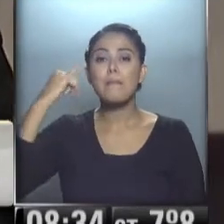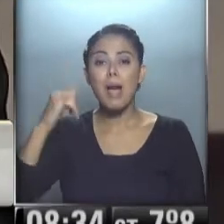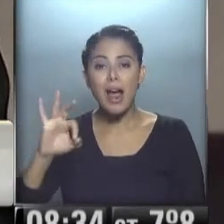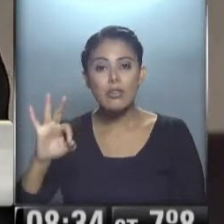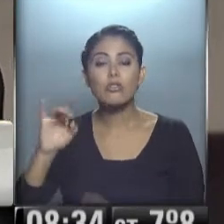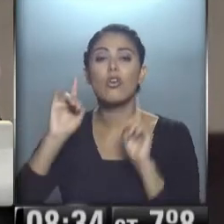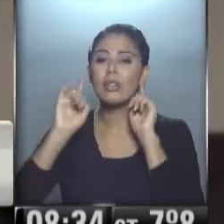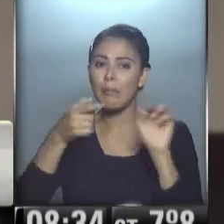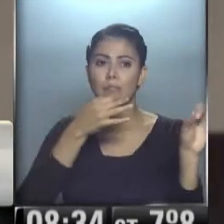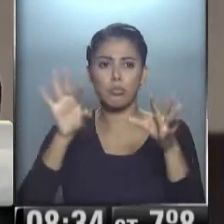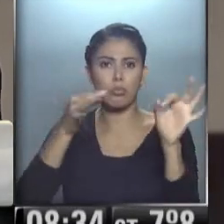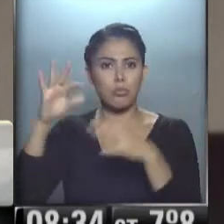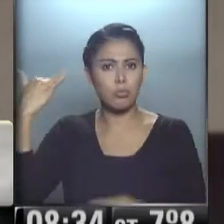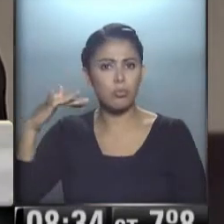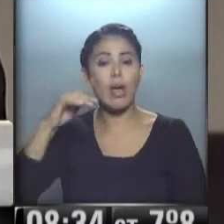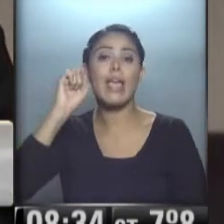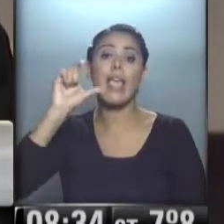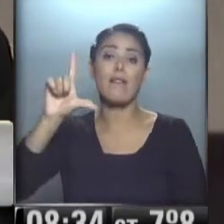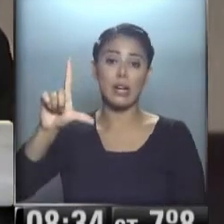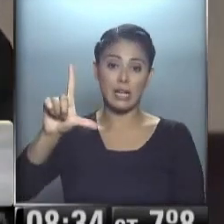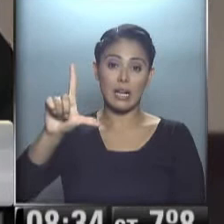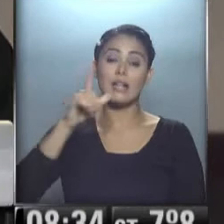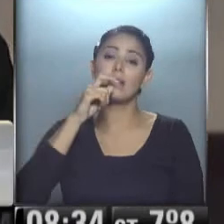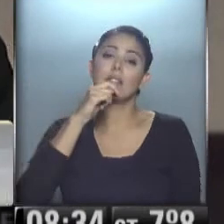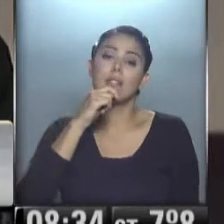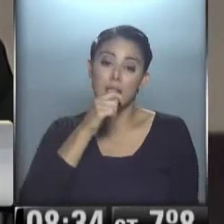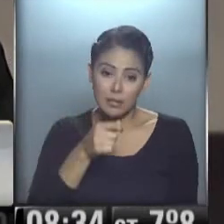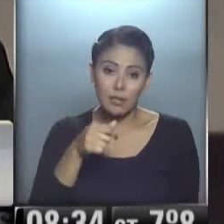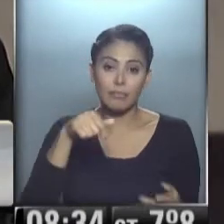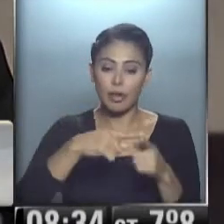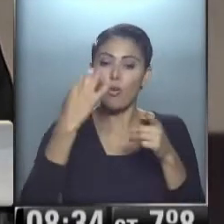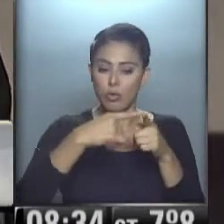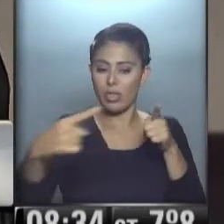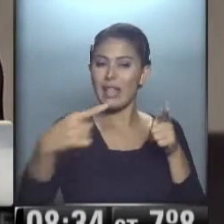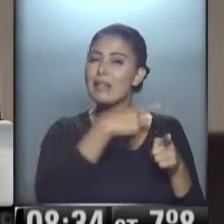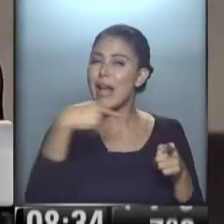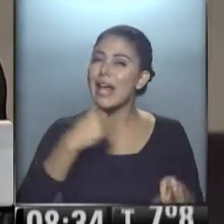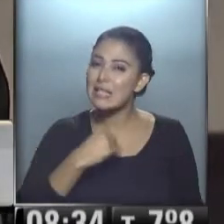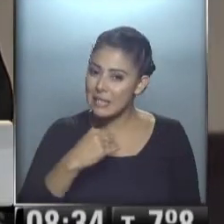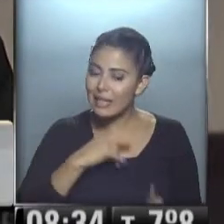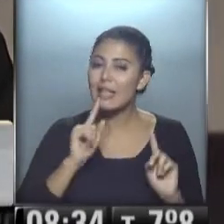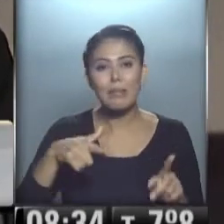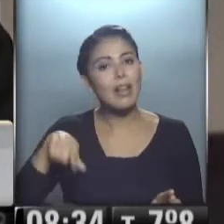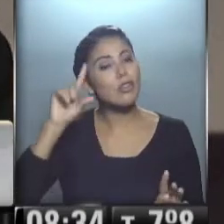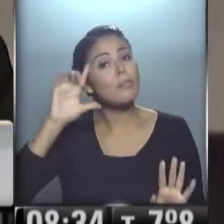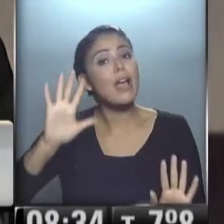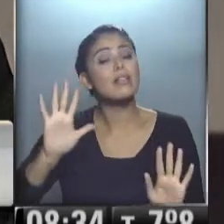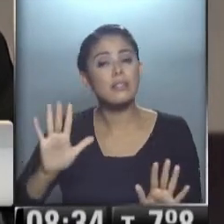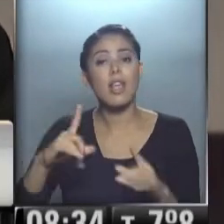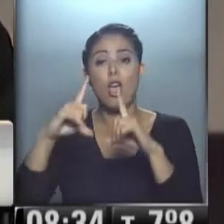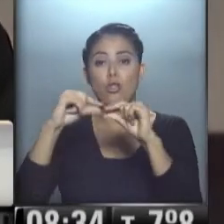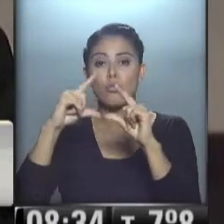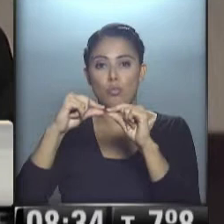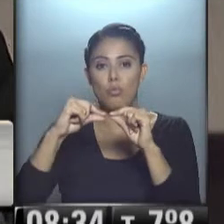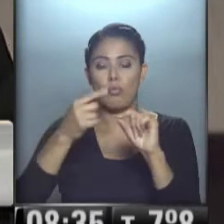de muchas ventas y en abril con la demanda inclusive de estos días de semana santa se espera que también las cifras